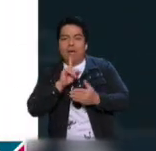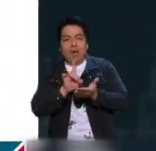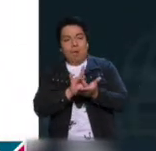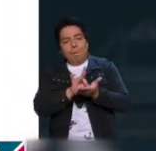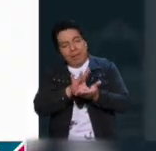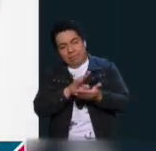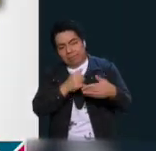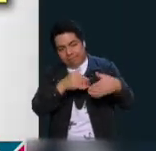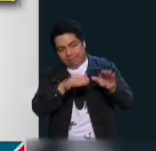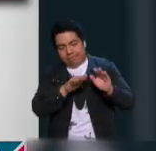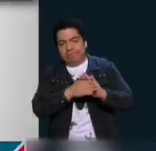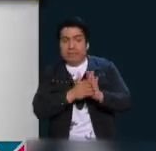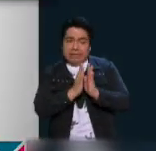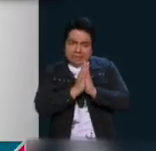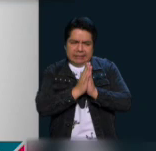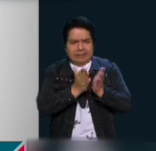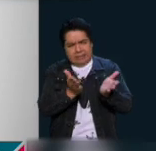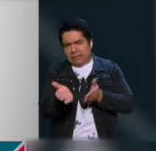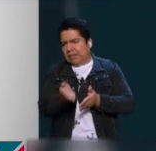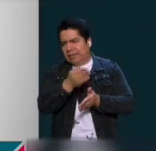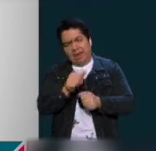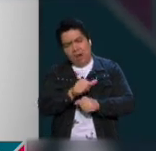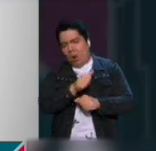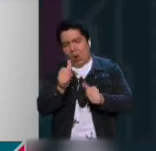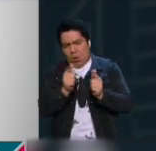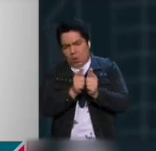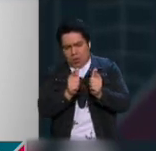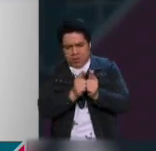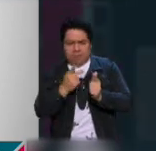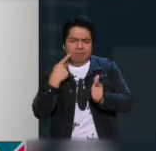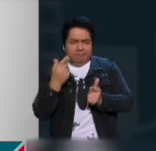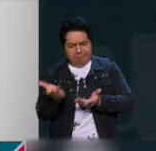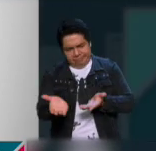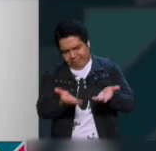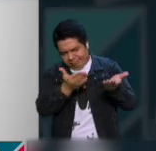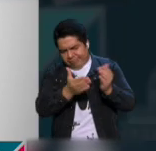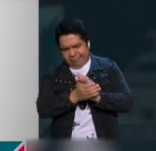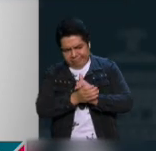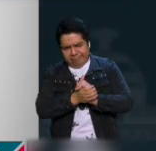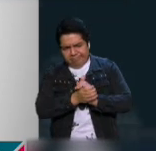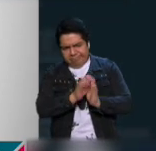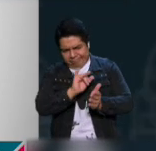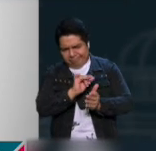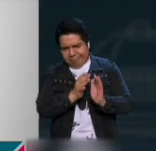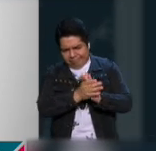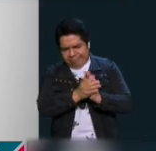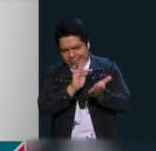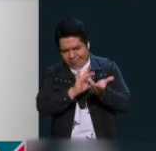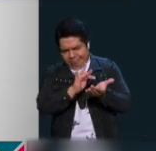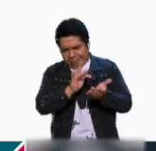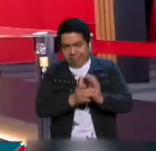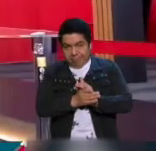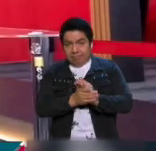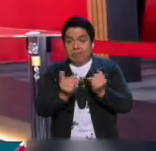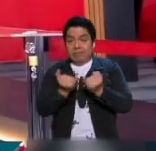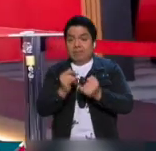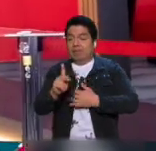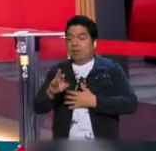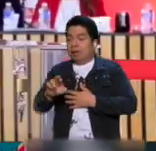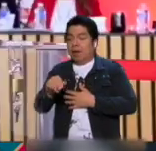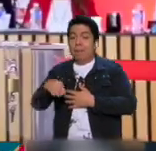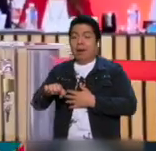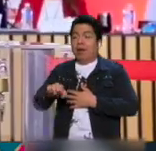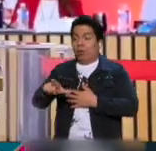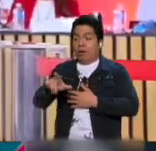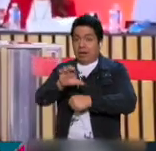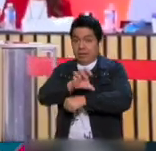abren la puerta y le sugieren que se integre a cualquier otro grupo político en el Senado. La bancada tricolor también eligió a Manuel Añorbe como